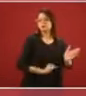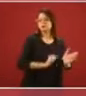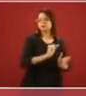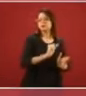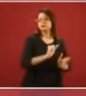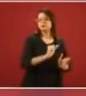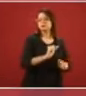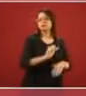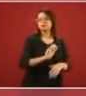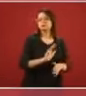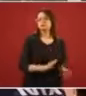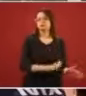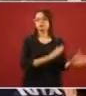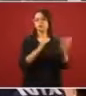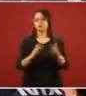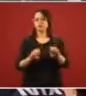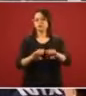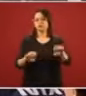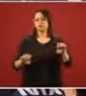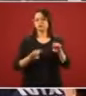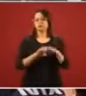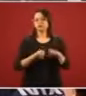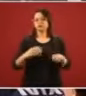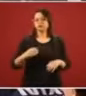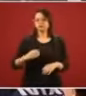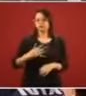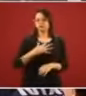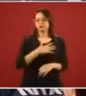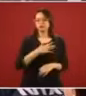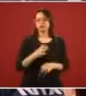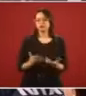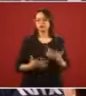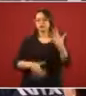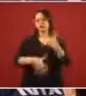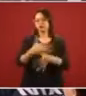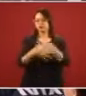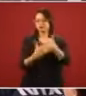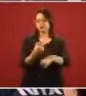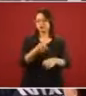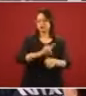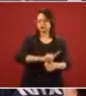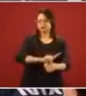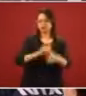Tengo reunión del Gabinete de Bienestar cada 15 días,